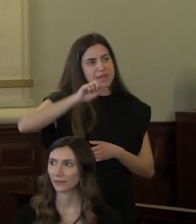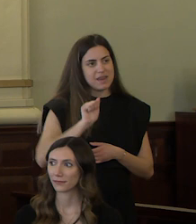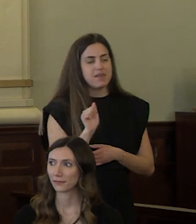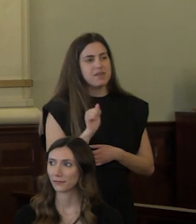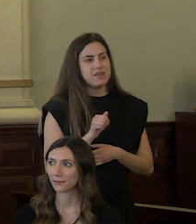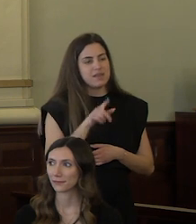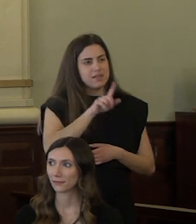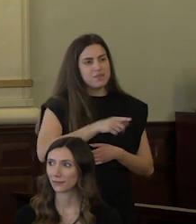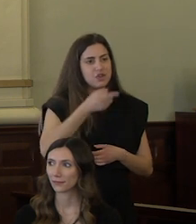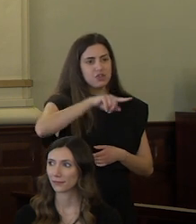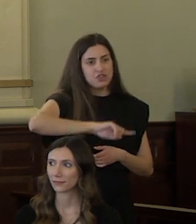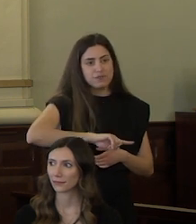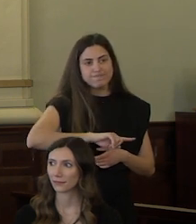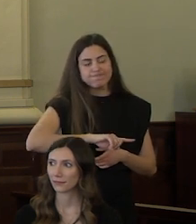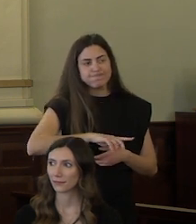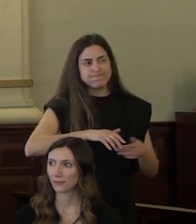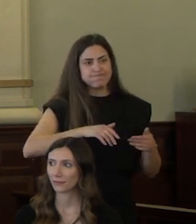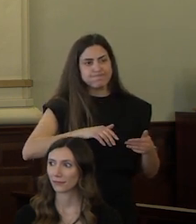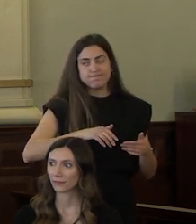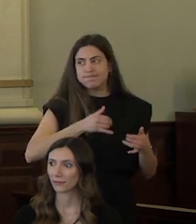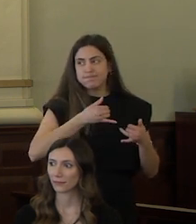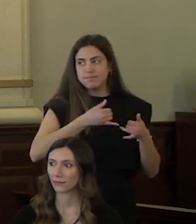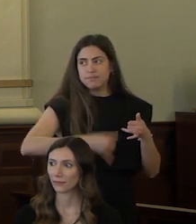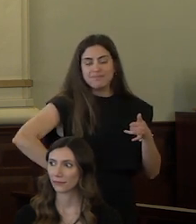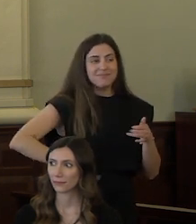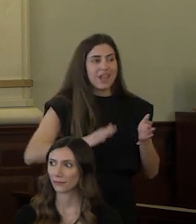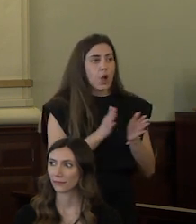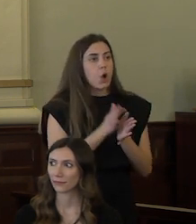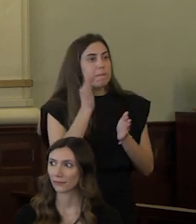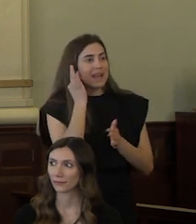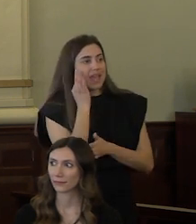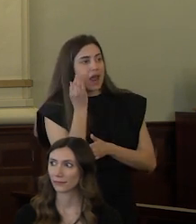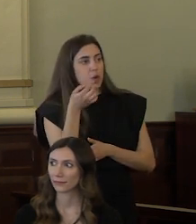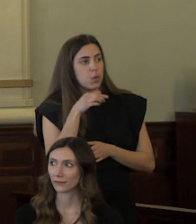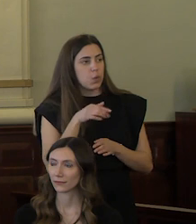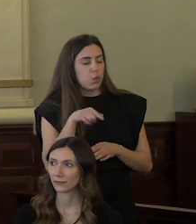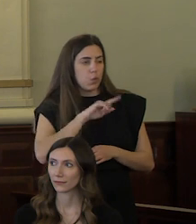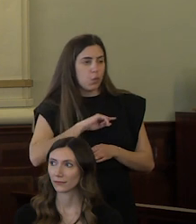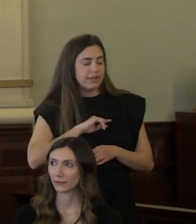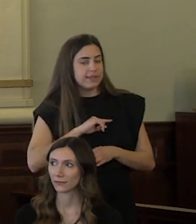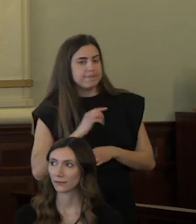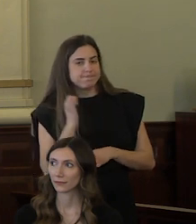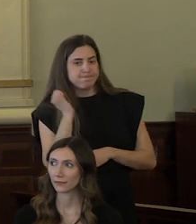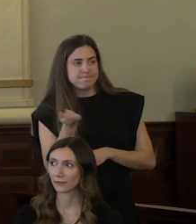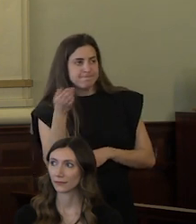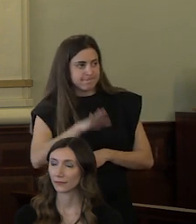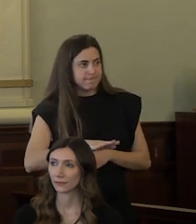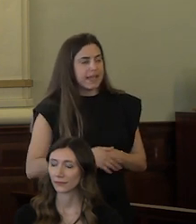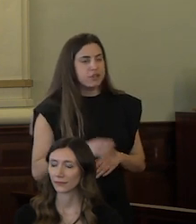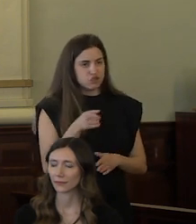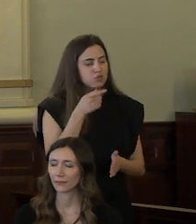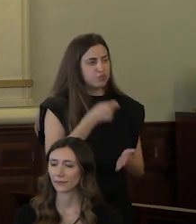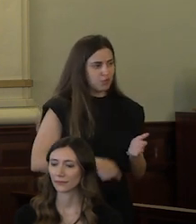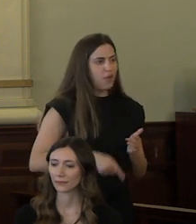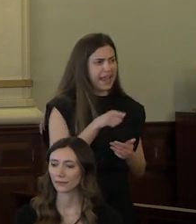la desgracia de que nos mataron a una compañera. Eso es muy duro. Y él lo